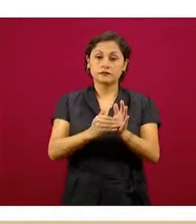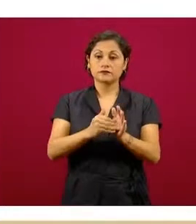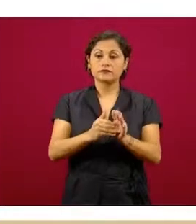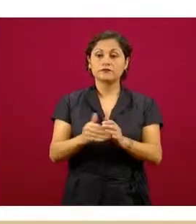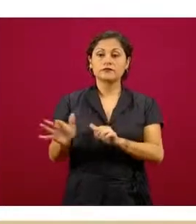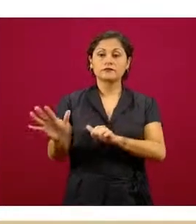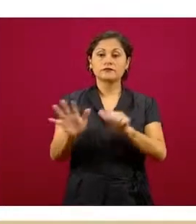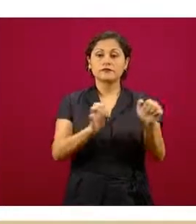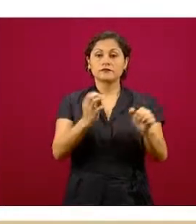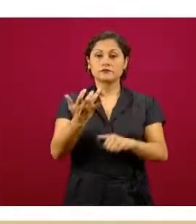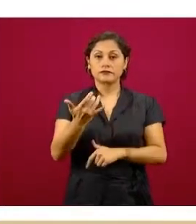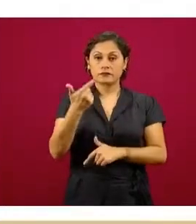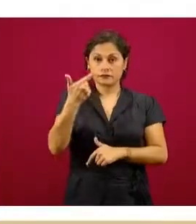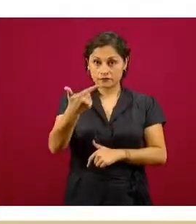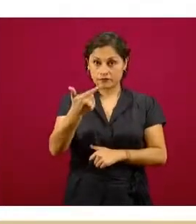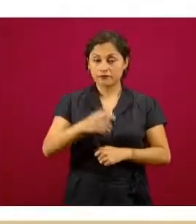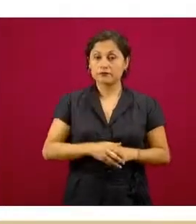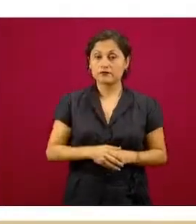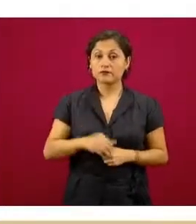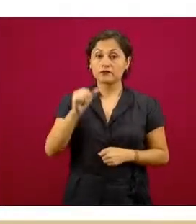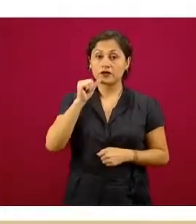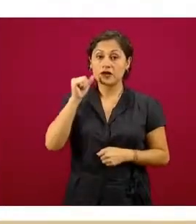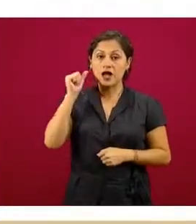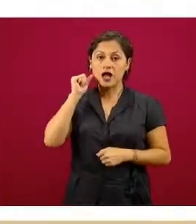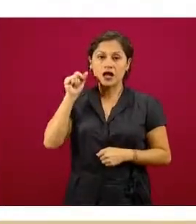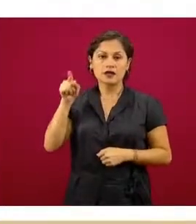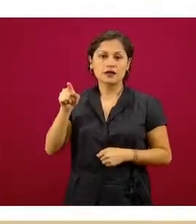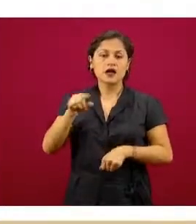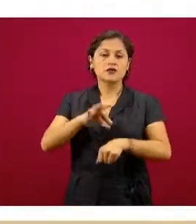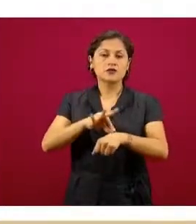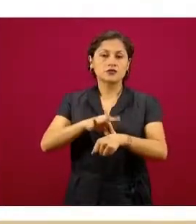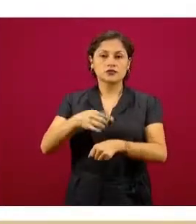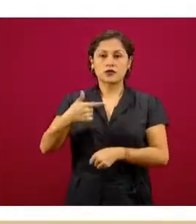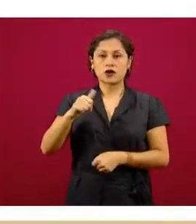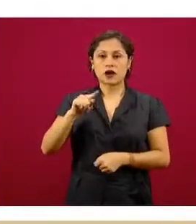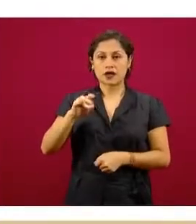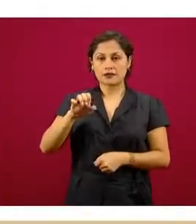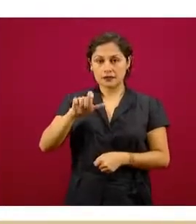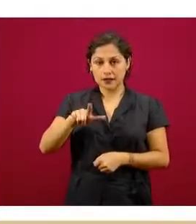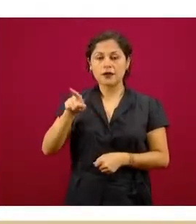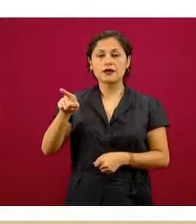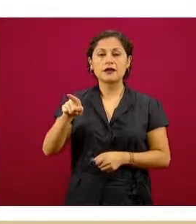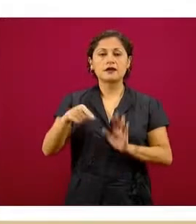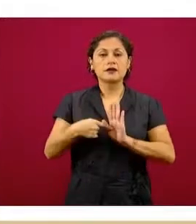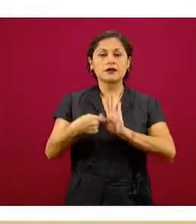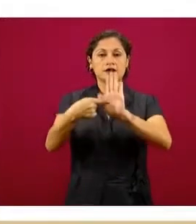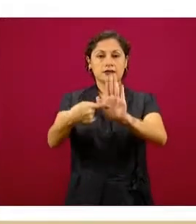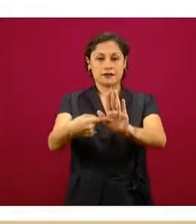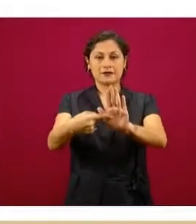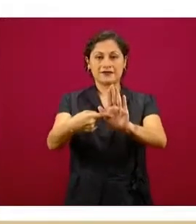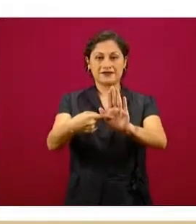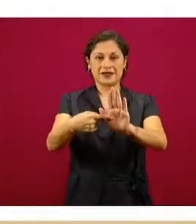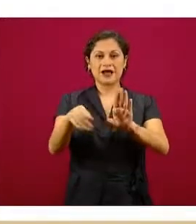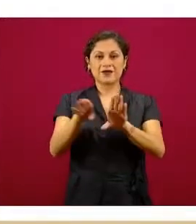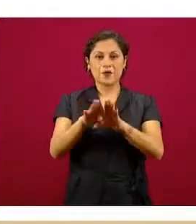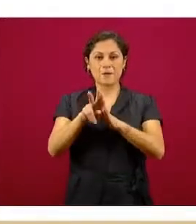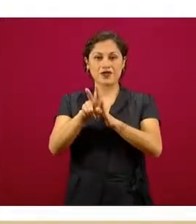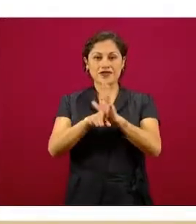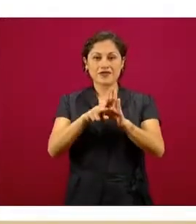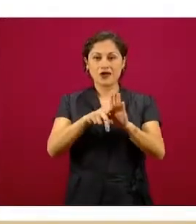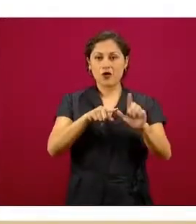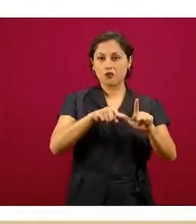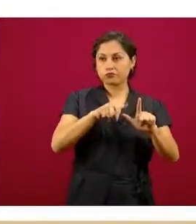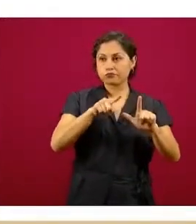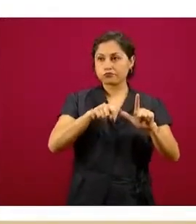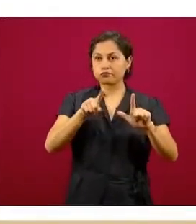220.657. El día de ayer el doctor López-Gatell presentaba precisamente una gráfica en cómo se veía la desaceleración que en su